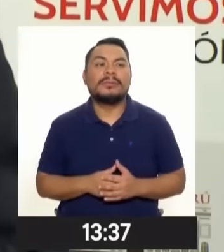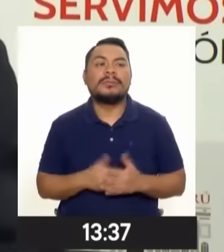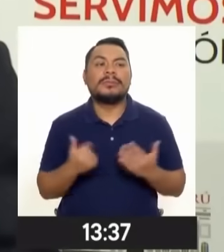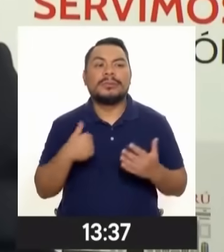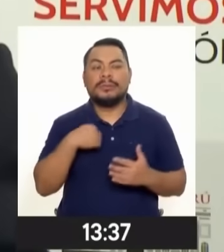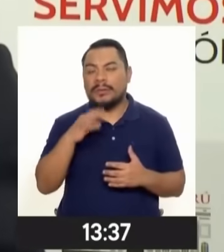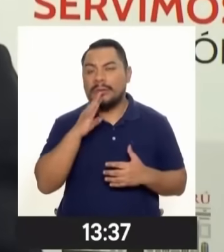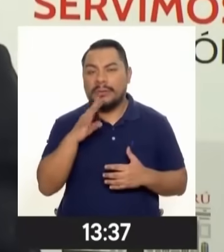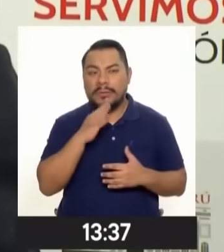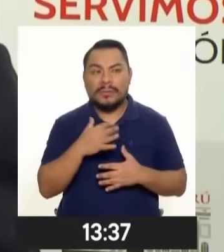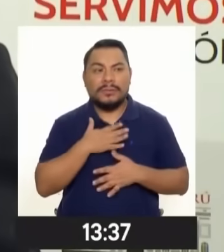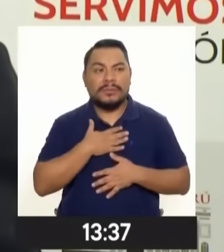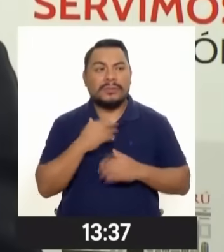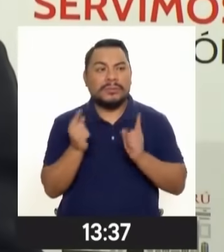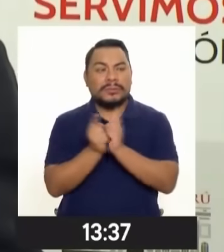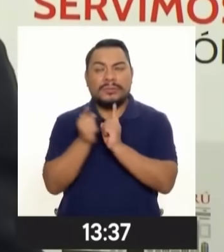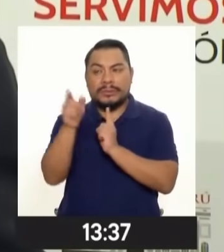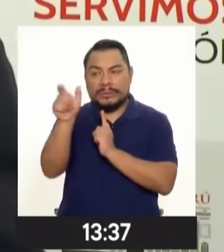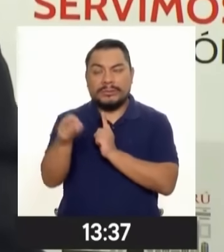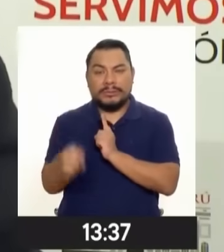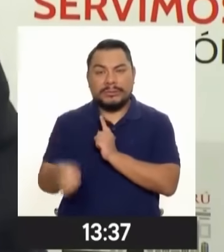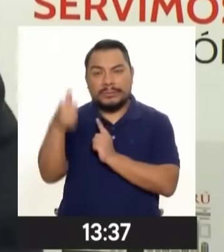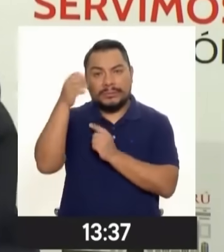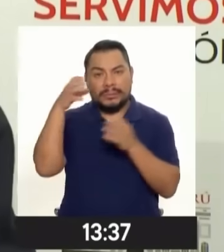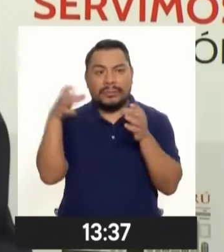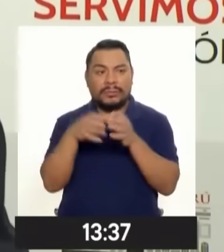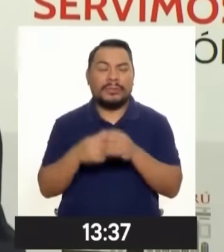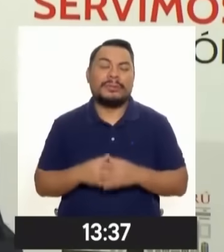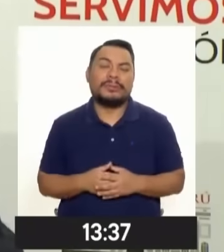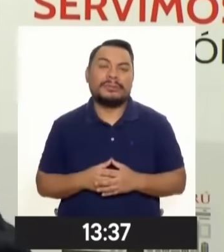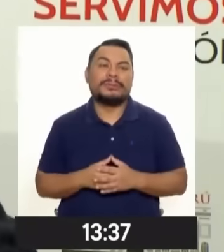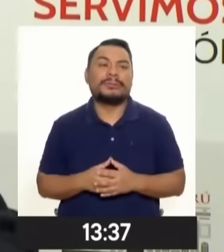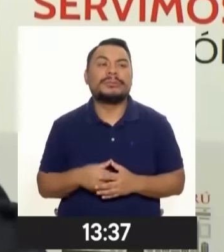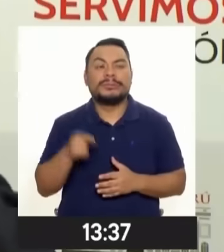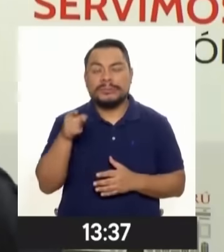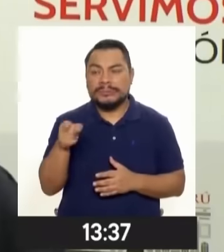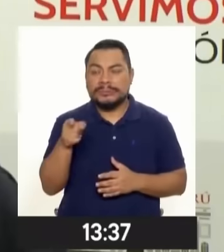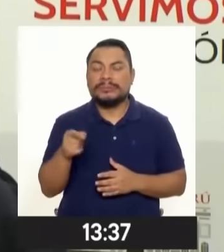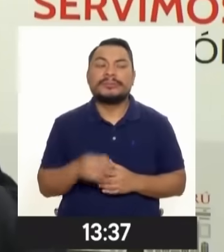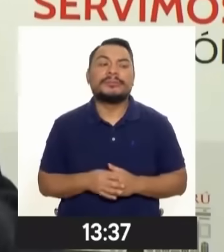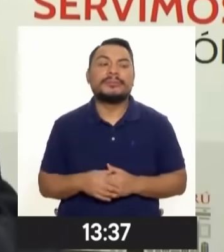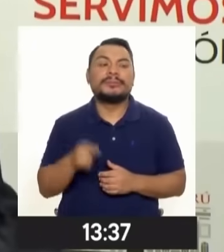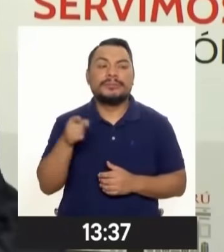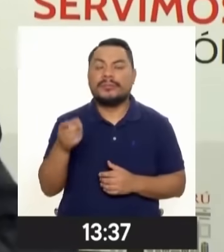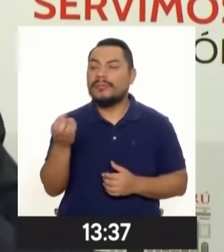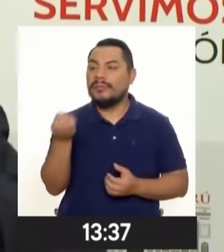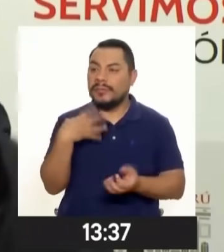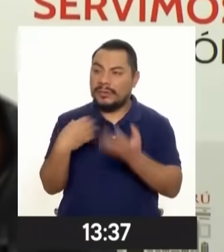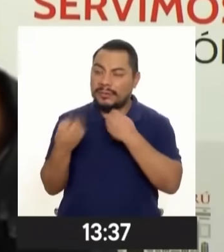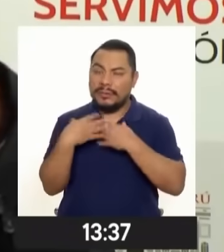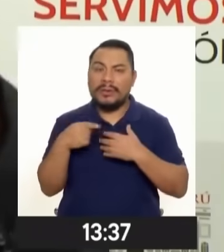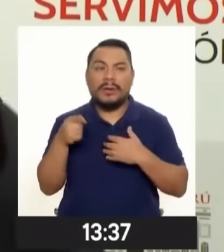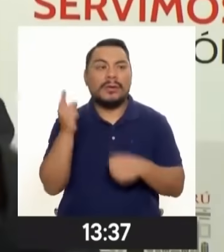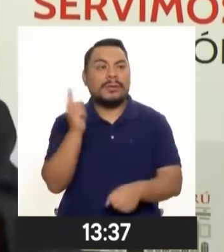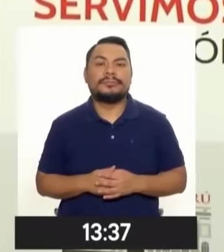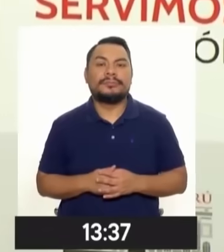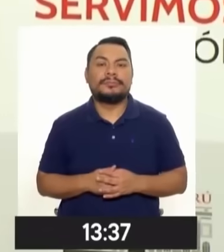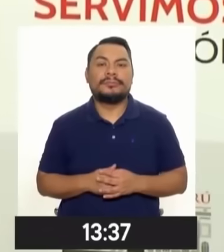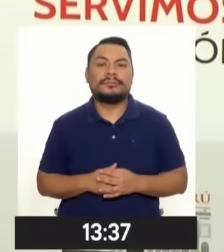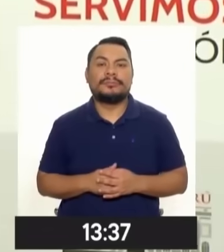¿Alguien entendió algo? Lo único que se nos quedó grabado fue la queja del micrófono que al final botó un alarido cuando Acuña dejó de